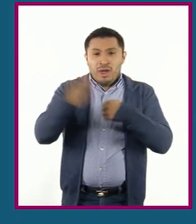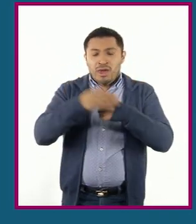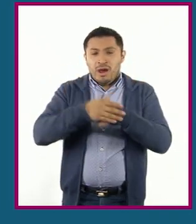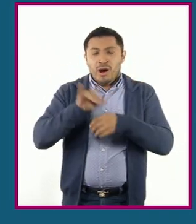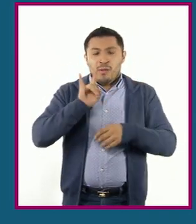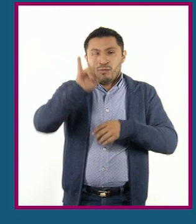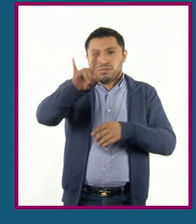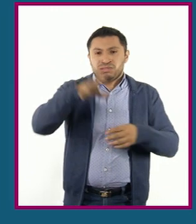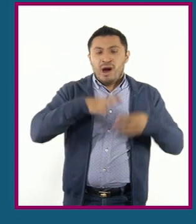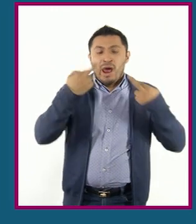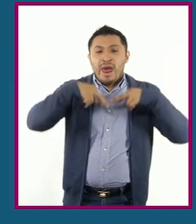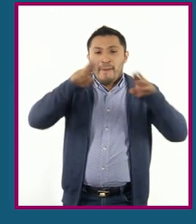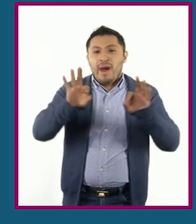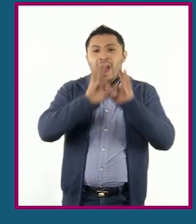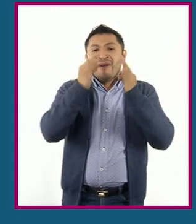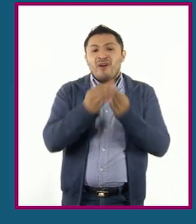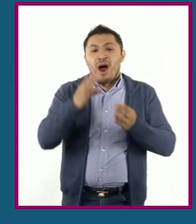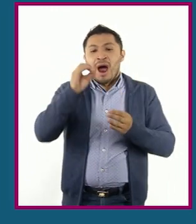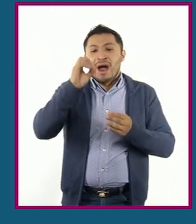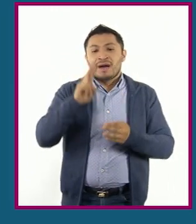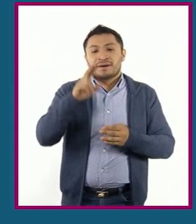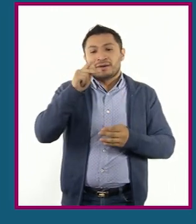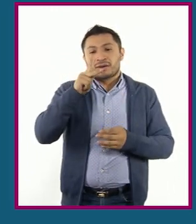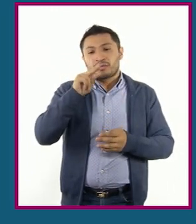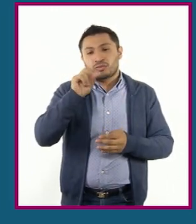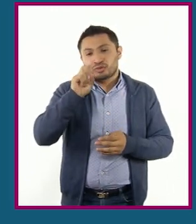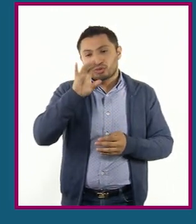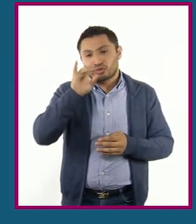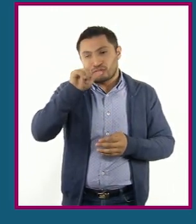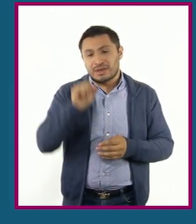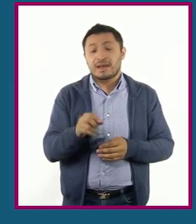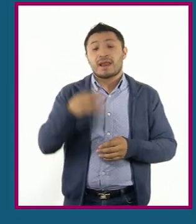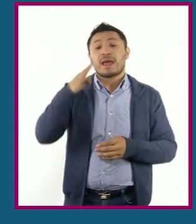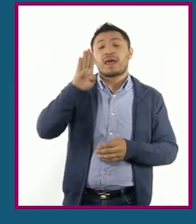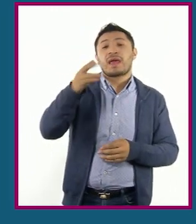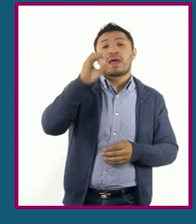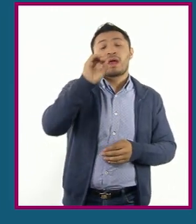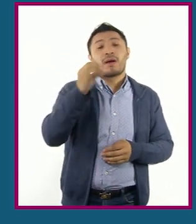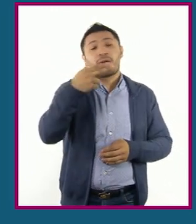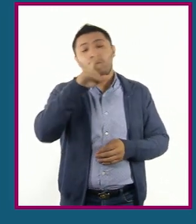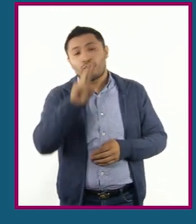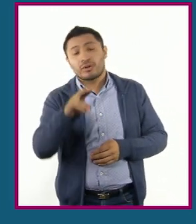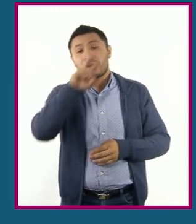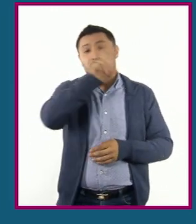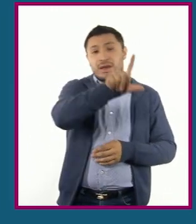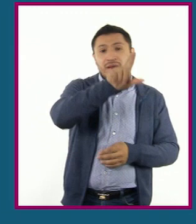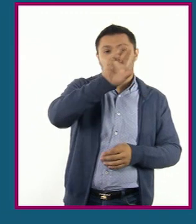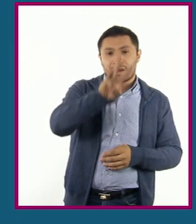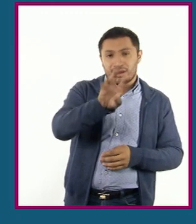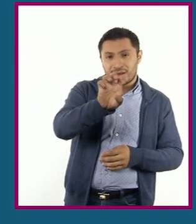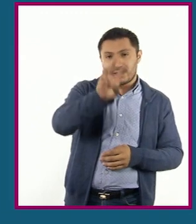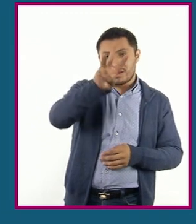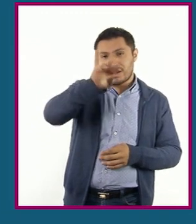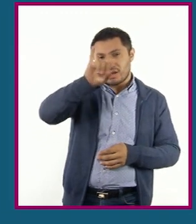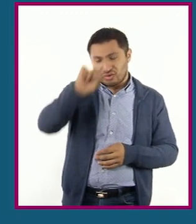se presenta el modelo corpuscular, el modelo de Bohr y la estructura de Lewis. Recuerden que estos modelos tienen